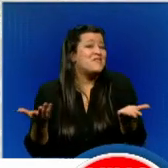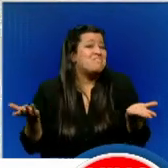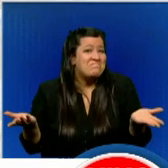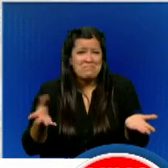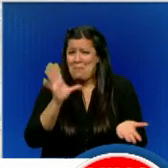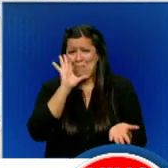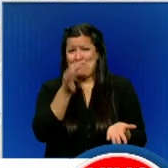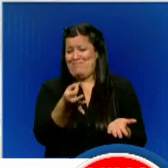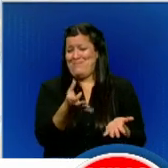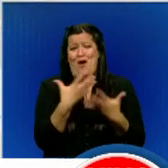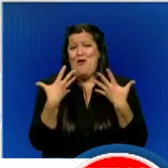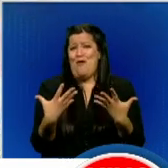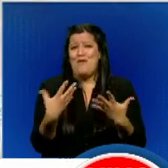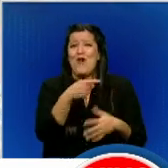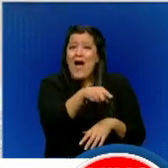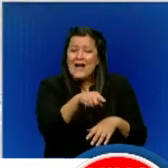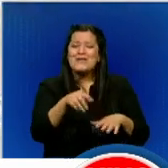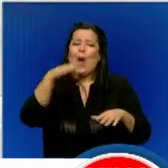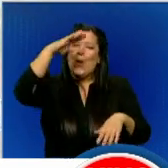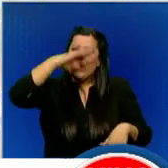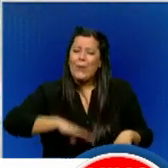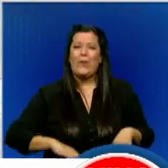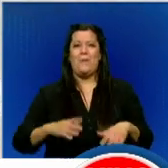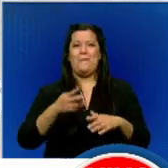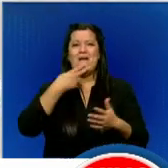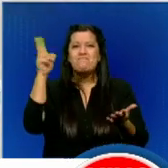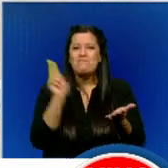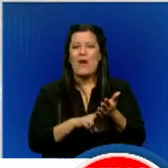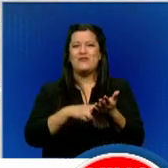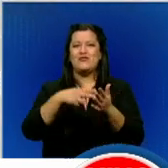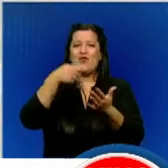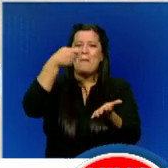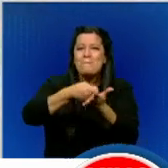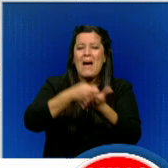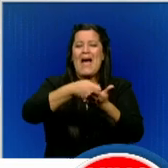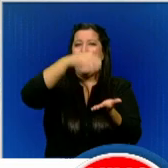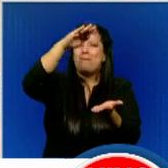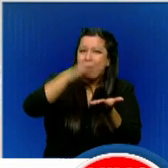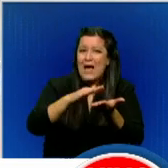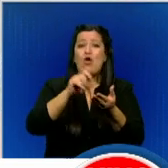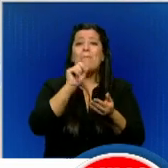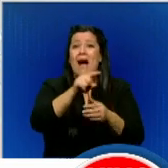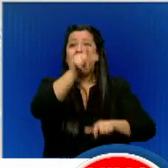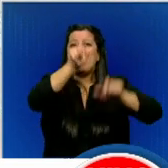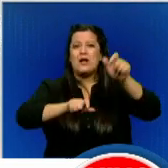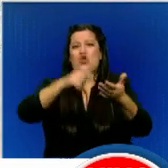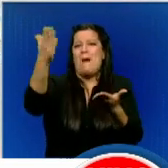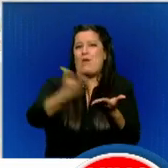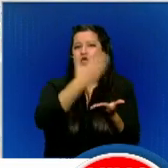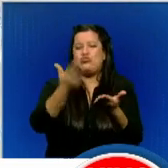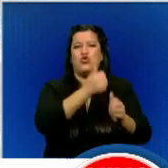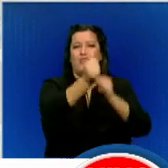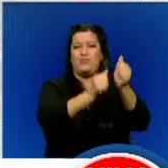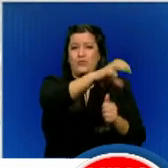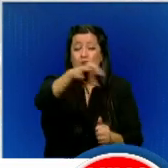claramente esto es un alivio fiscal para aquellos sectores de la producción porque este